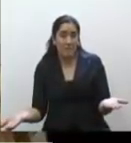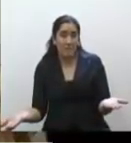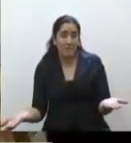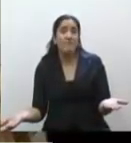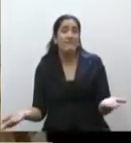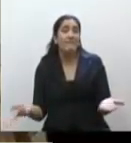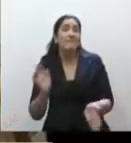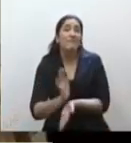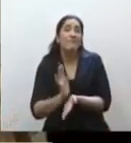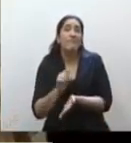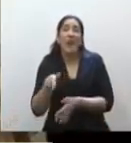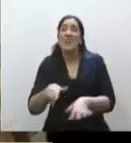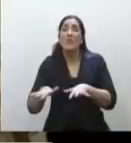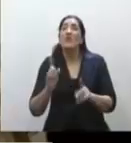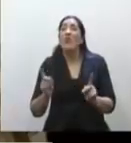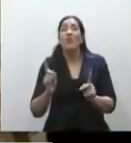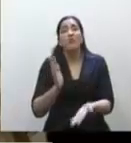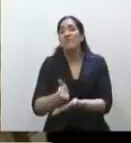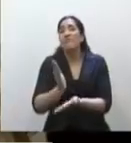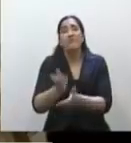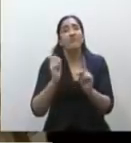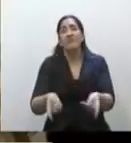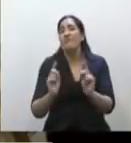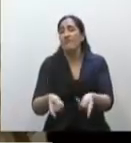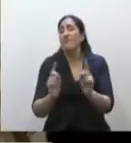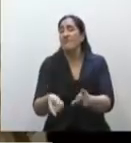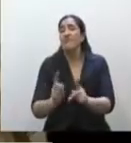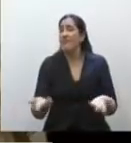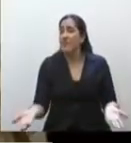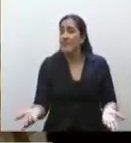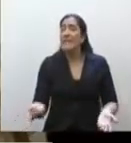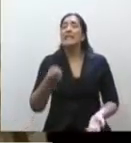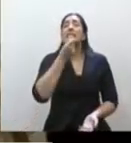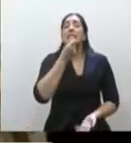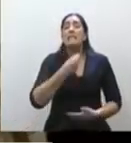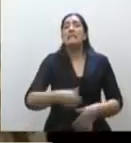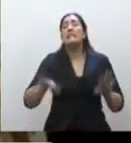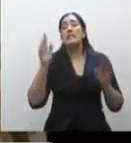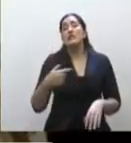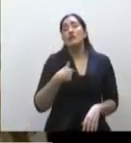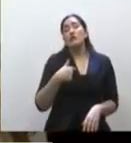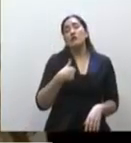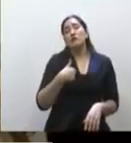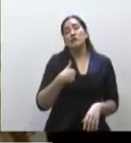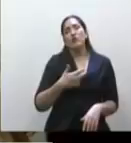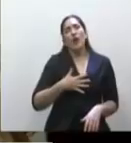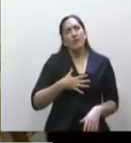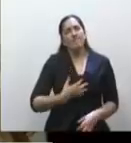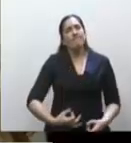va a seguir siendo la misma. Miren, si yo tuviera la certeza de que